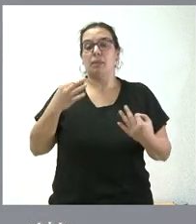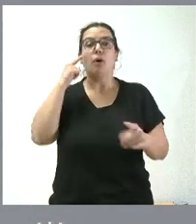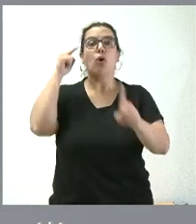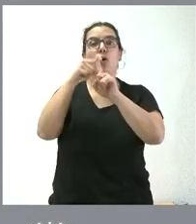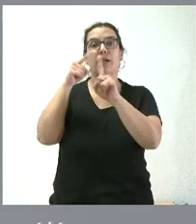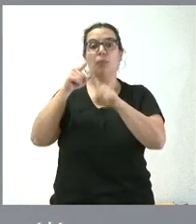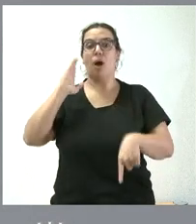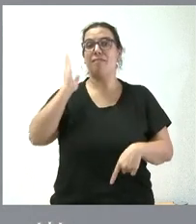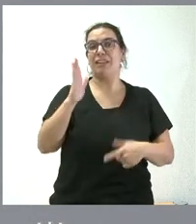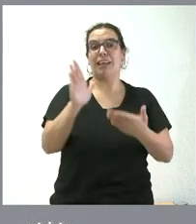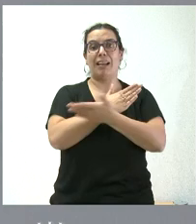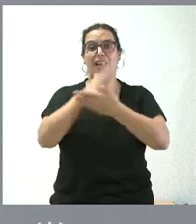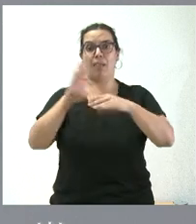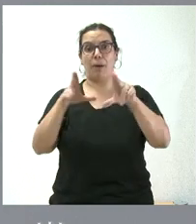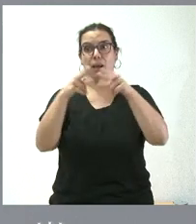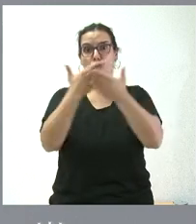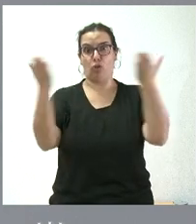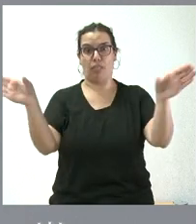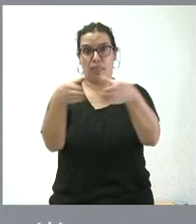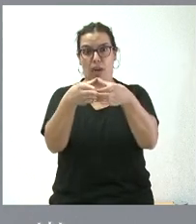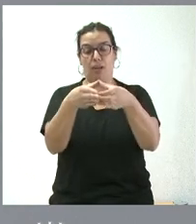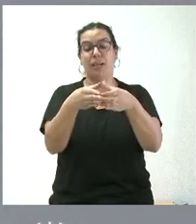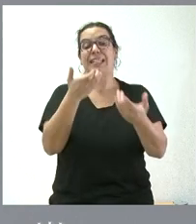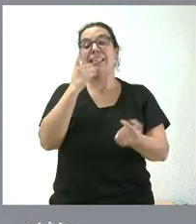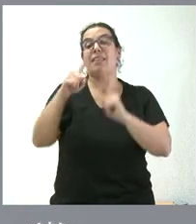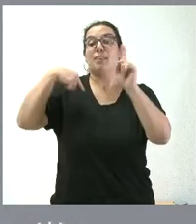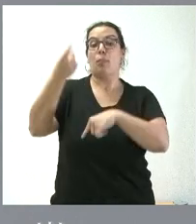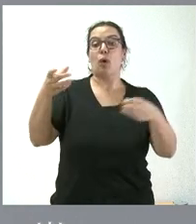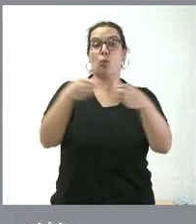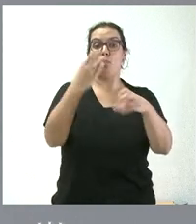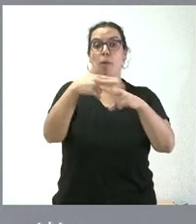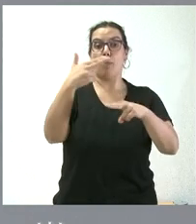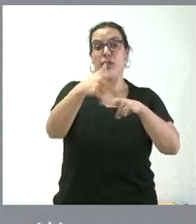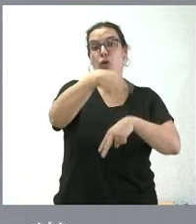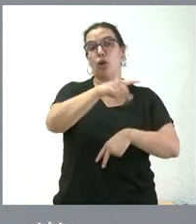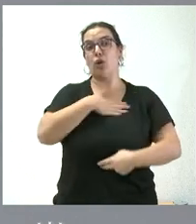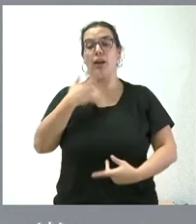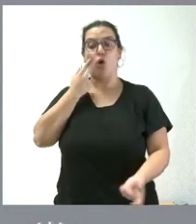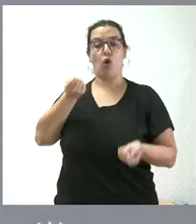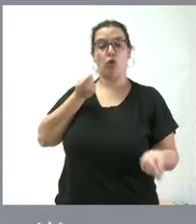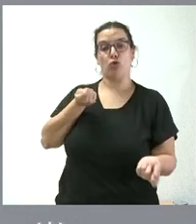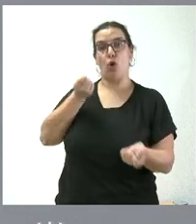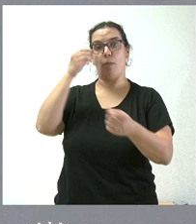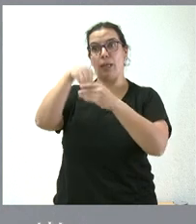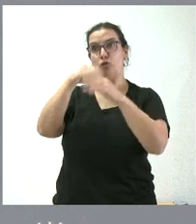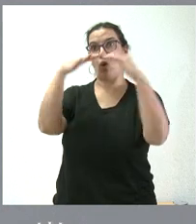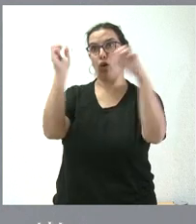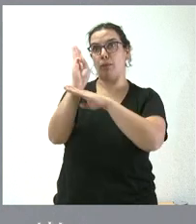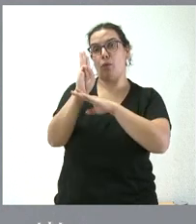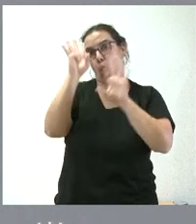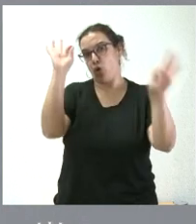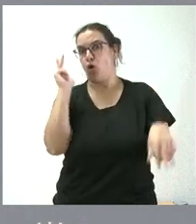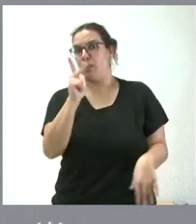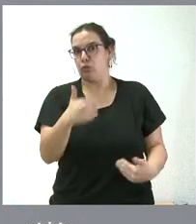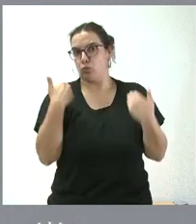perjuicio para el conjunto de la sociedad si luego algún grupo político pues puede ejercer el control político parlamentario pues está lógicamente en su